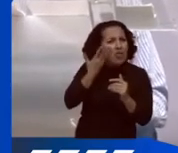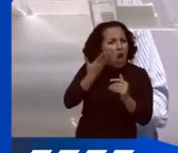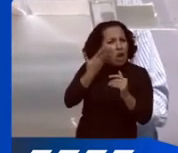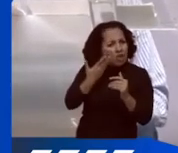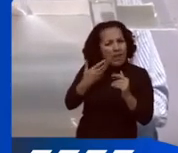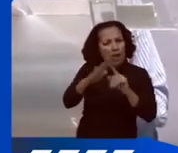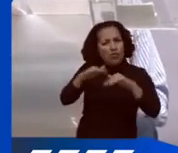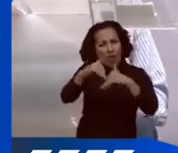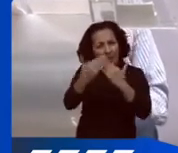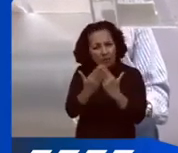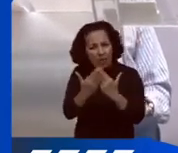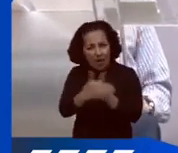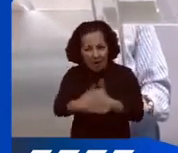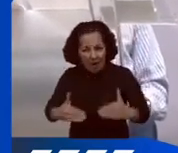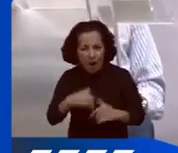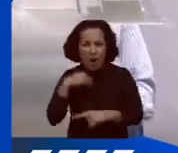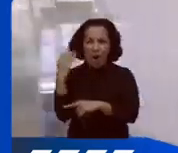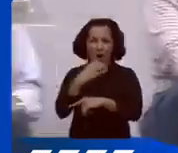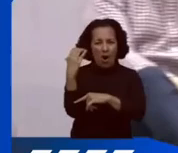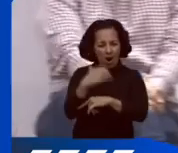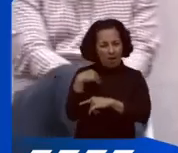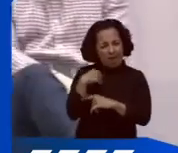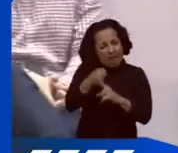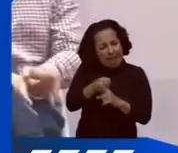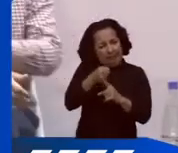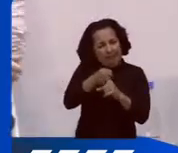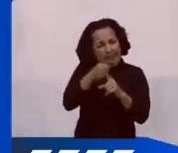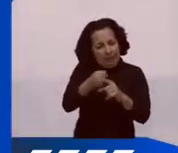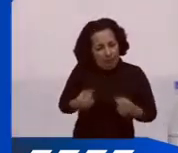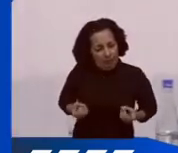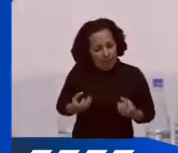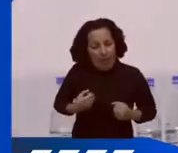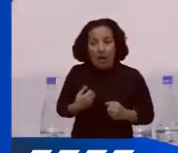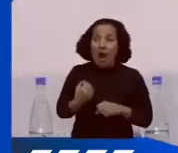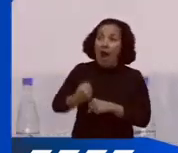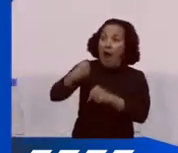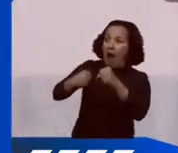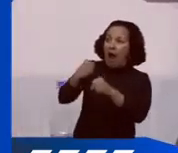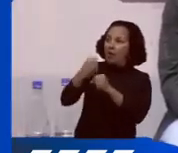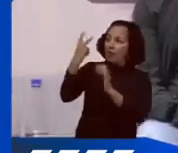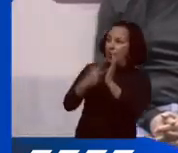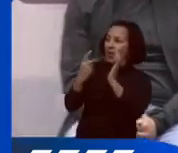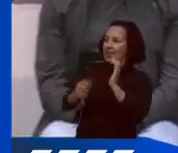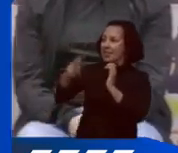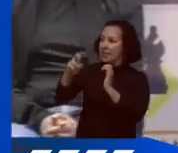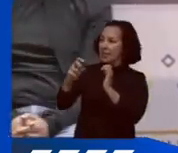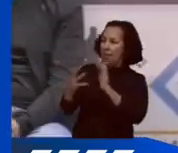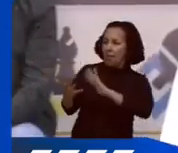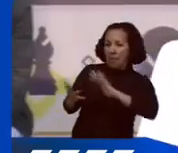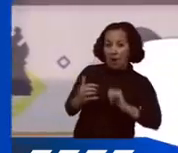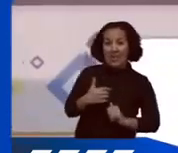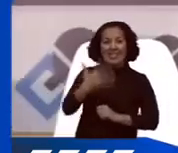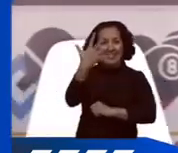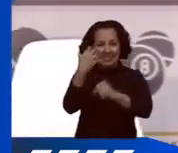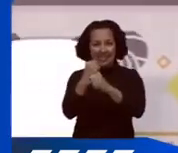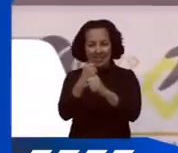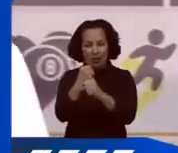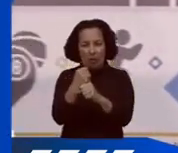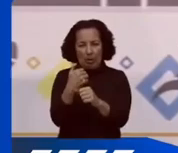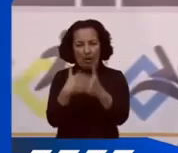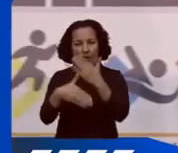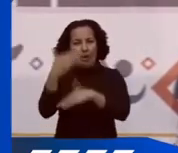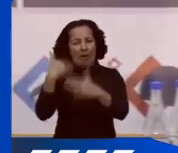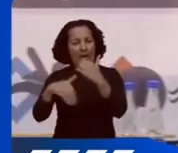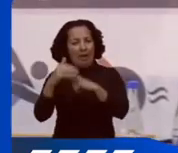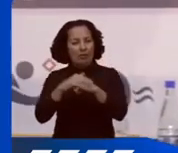en las escuelas y colegios de Colombia. En el año 2017, hace ya 5 años, a